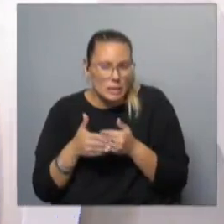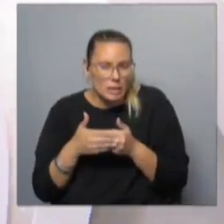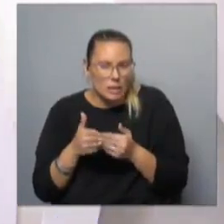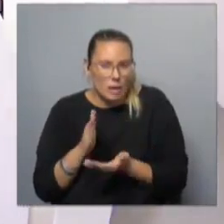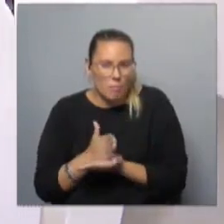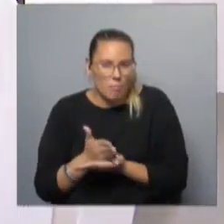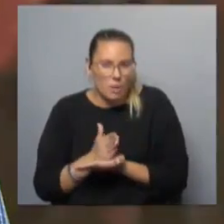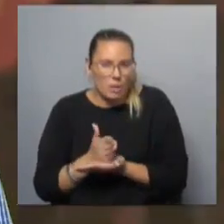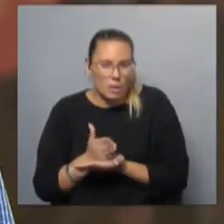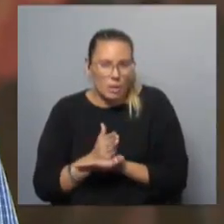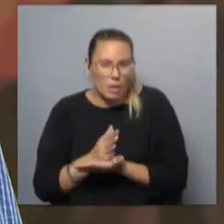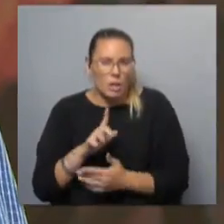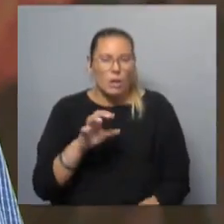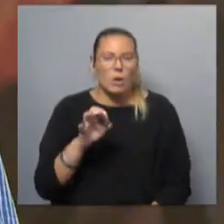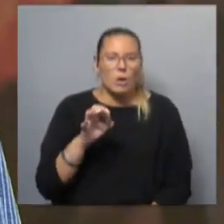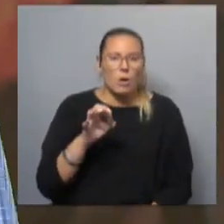mediador inglés, Lord Ponsonby.